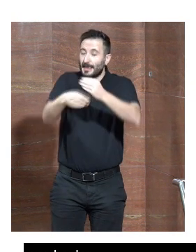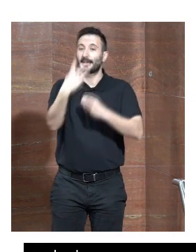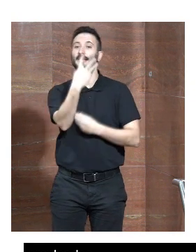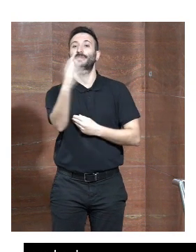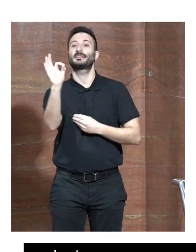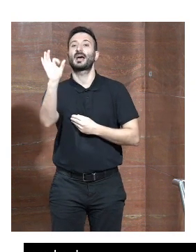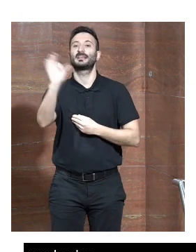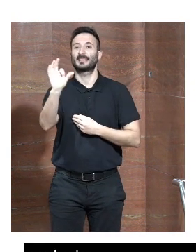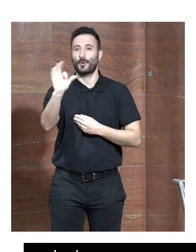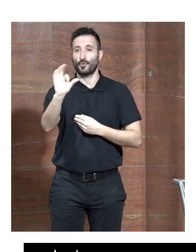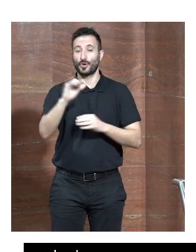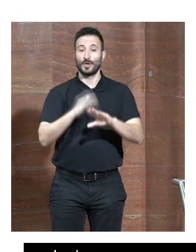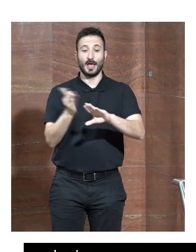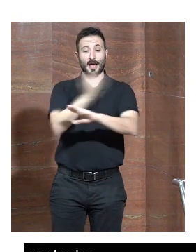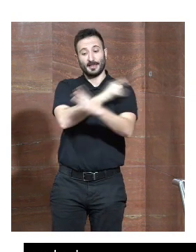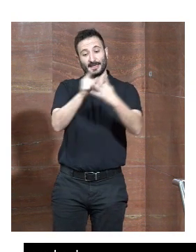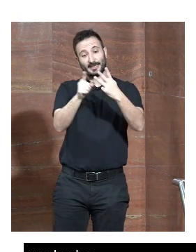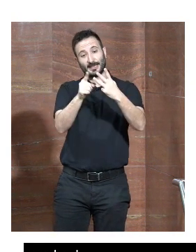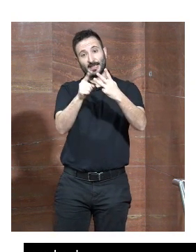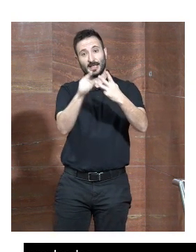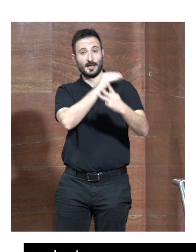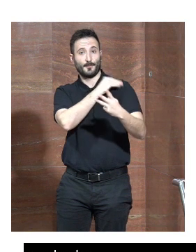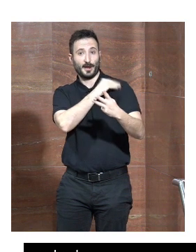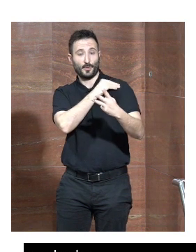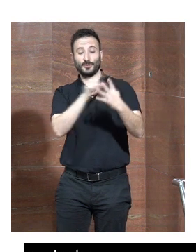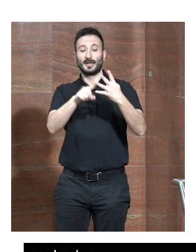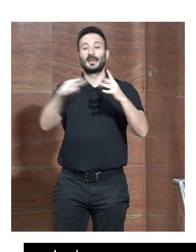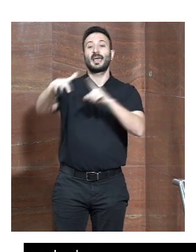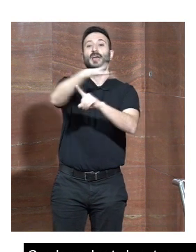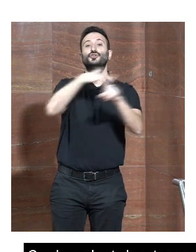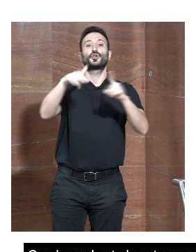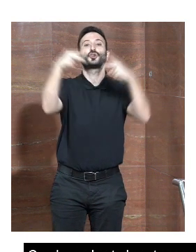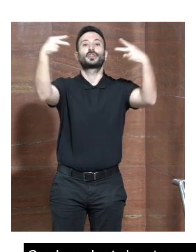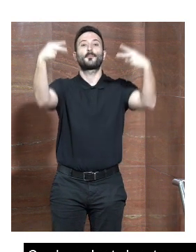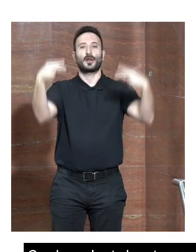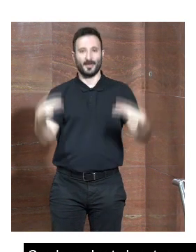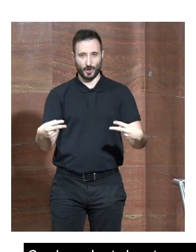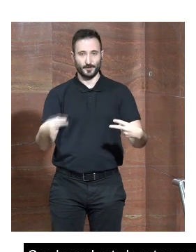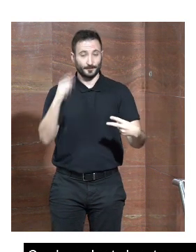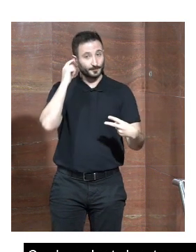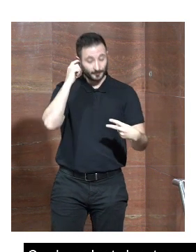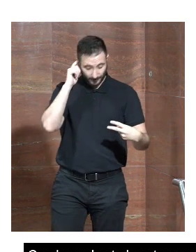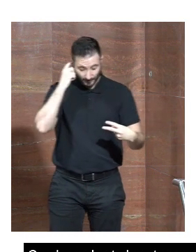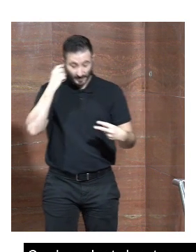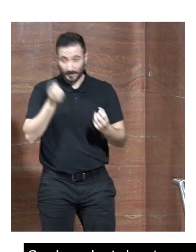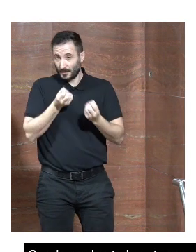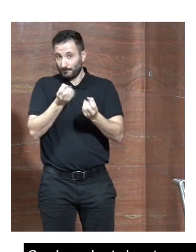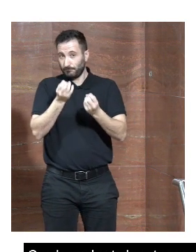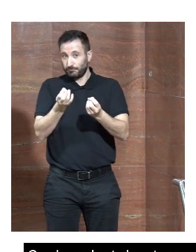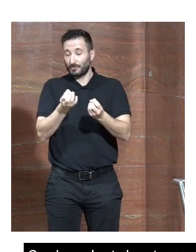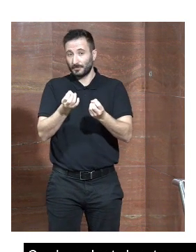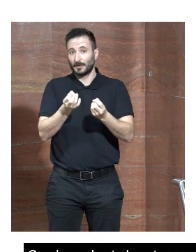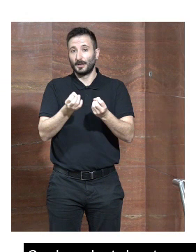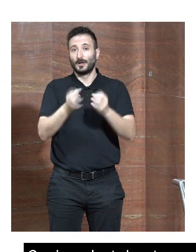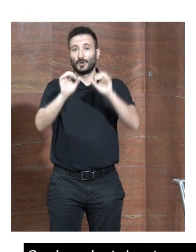segundos, de la pregunta anterior y lo que comentaba Jonathan de los entornos de programación, también comentar que hay